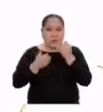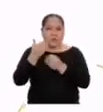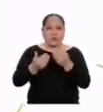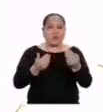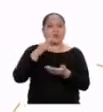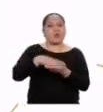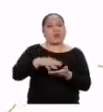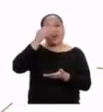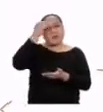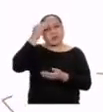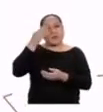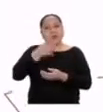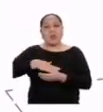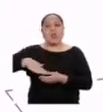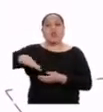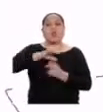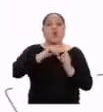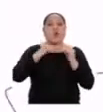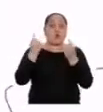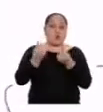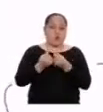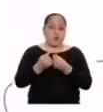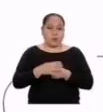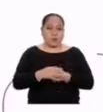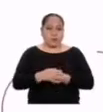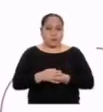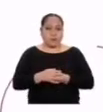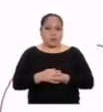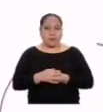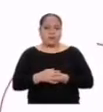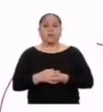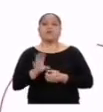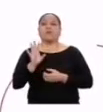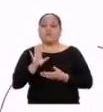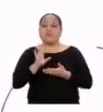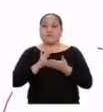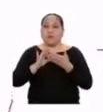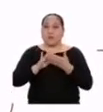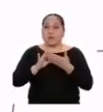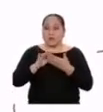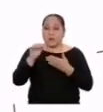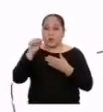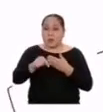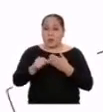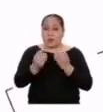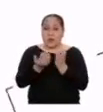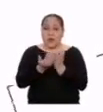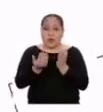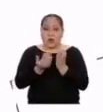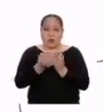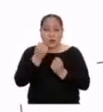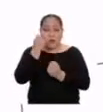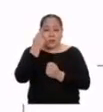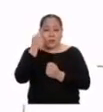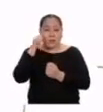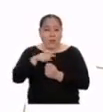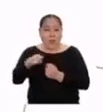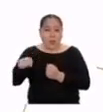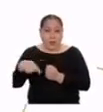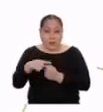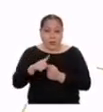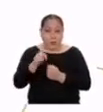de aprendizaje del grupo. Reivindicar una escuela con talante comprensivo